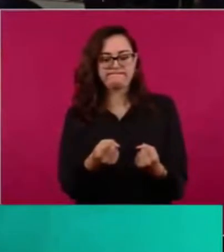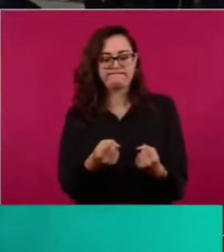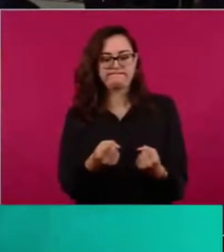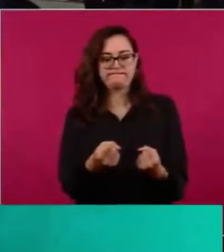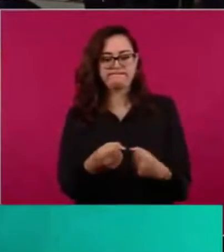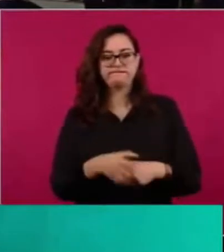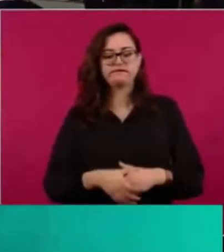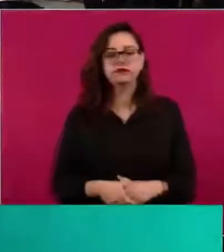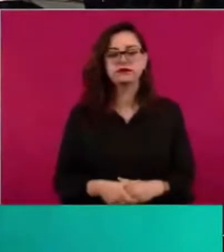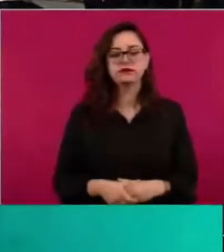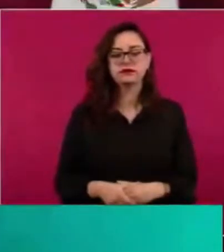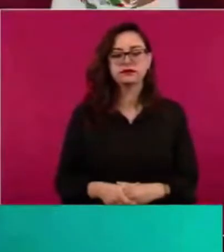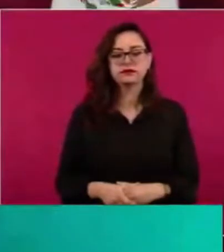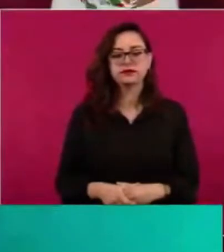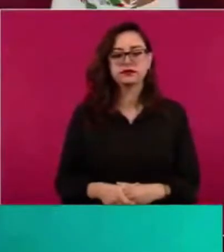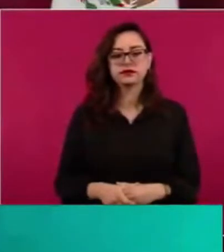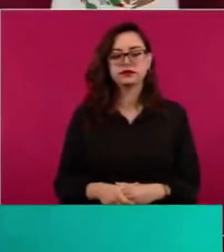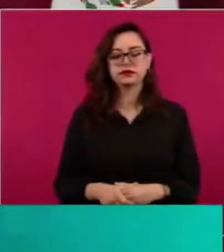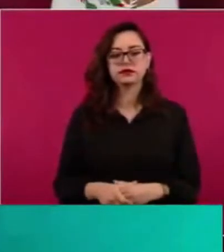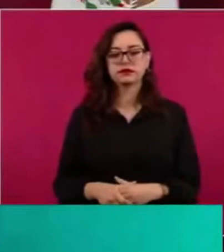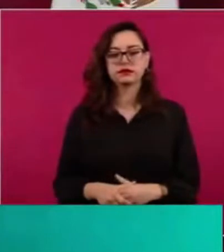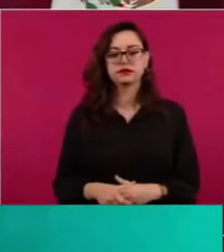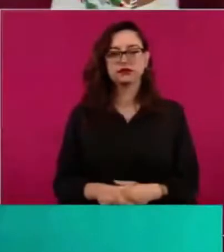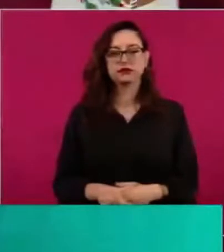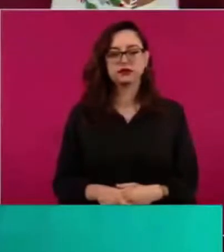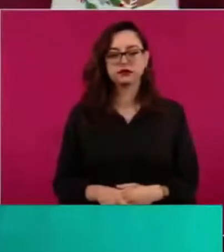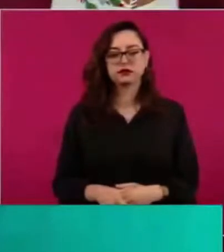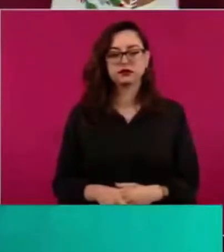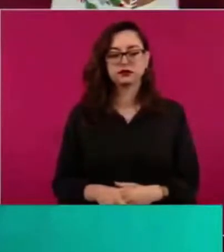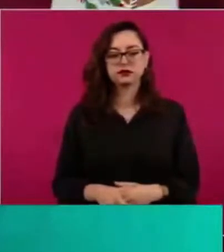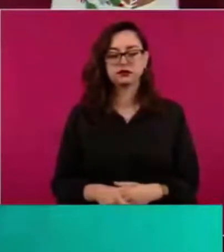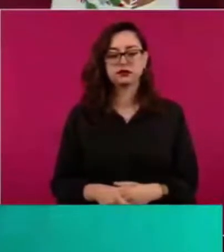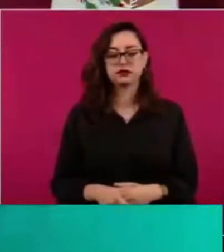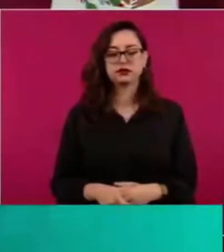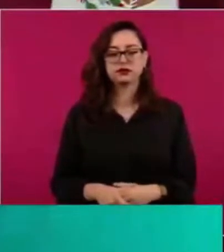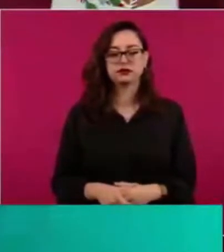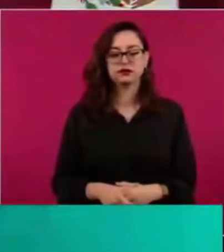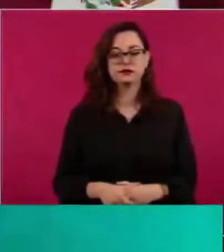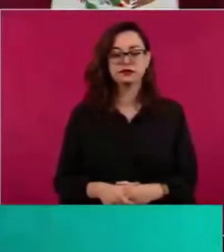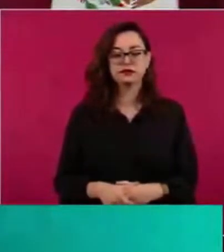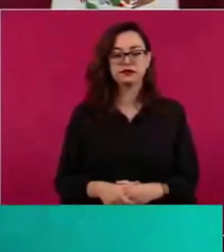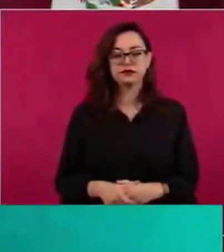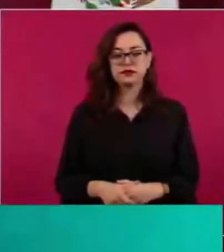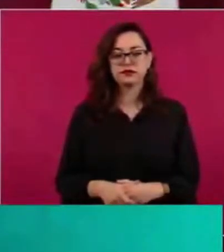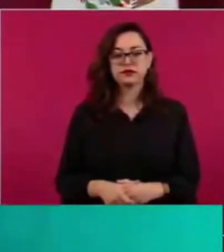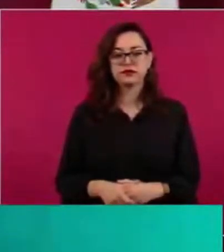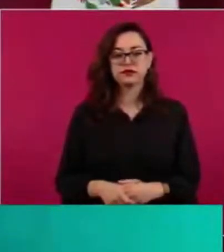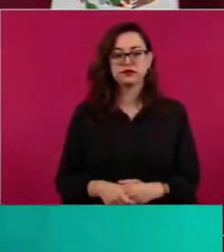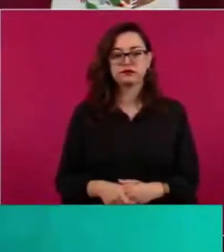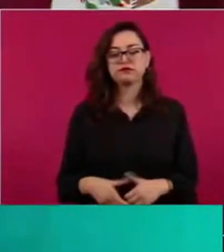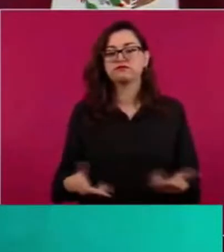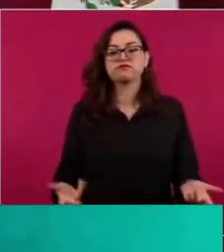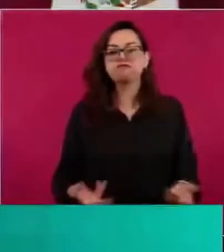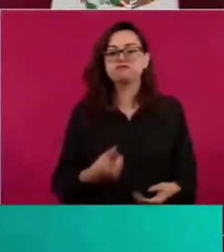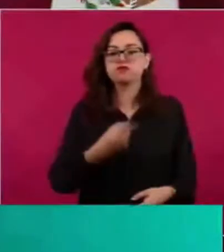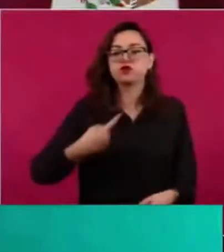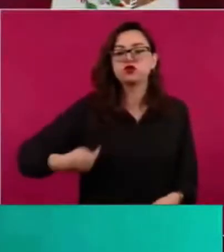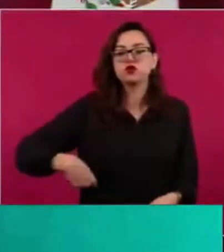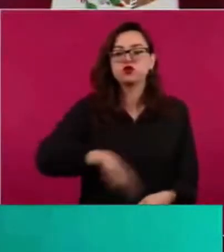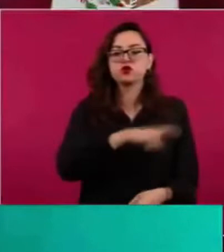Nosotros no queremos un Estado autoritario.